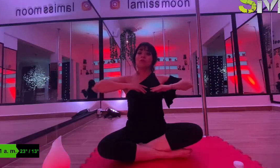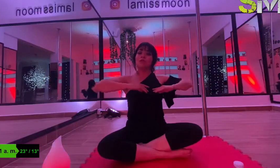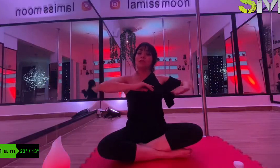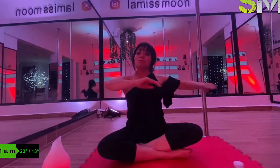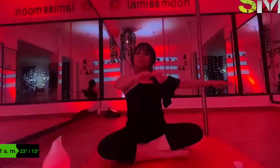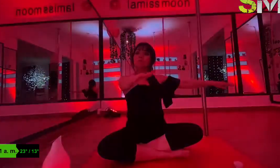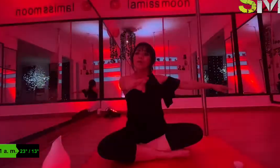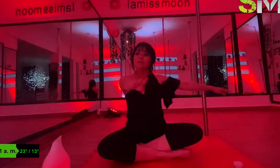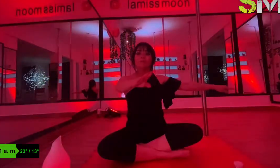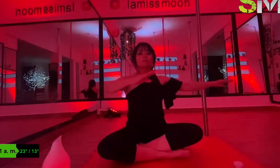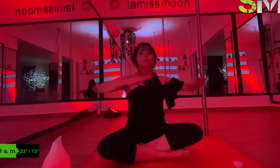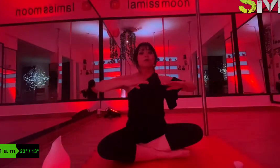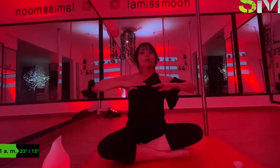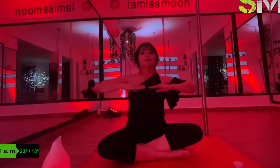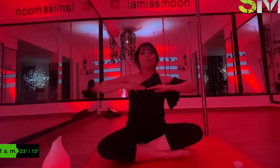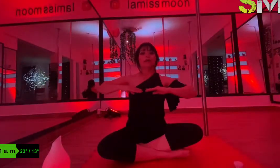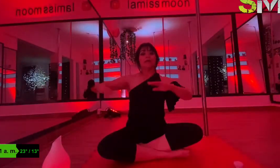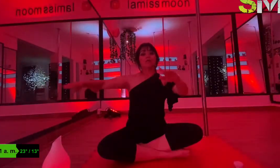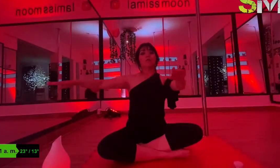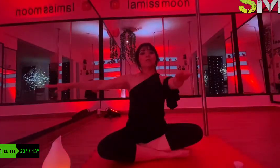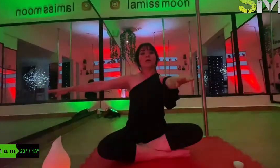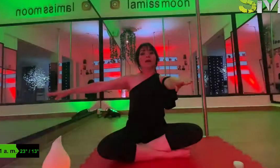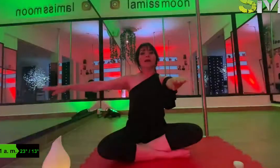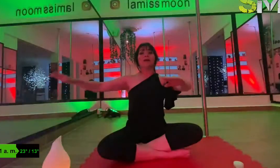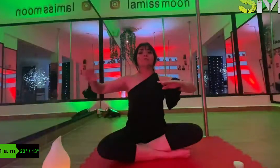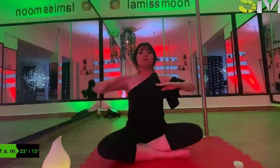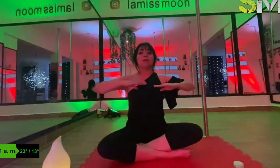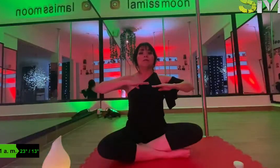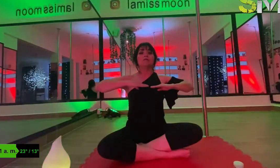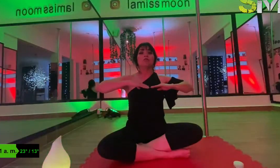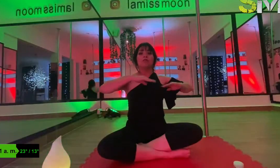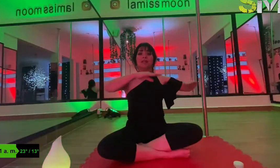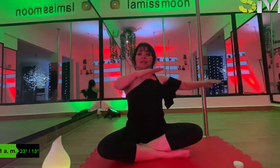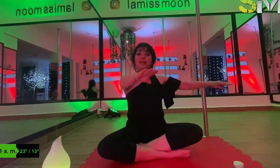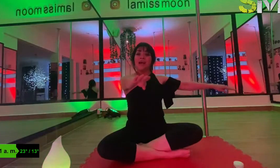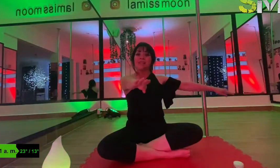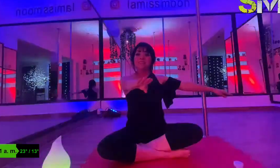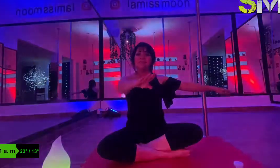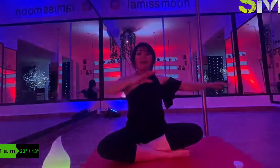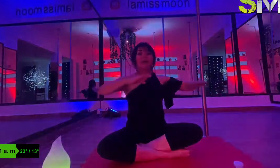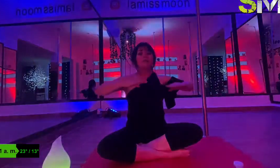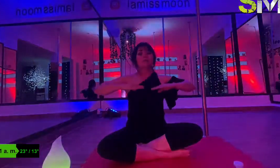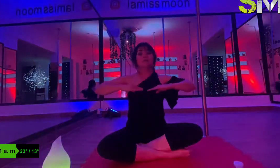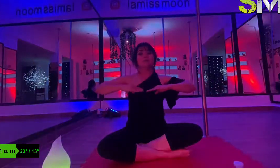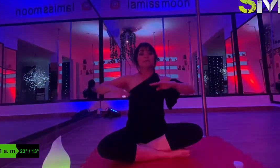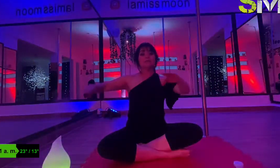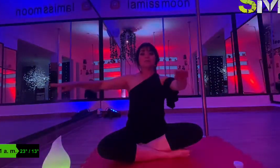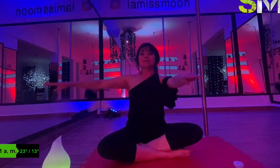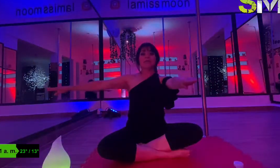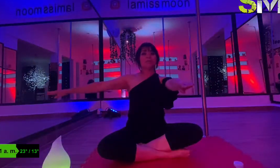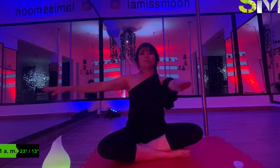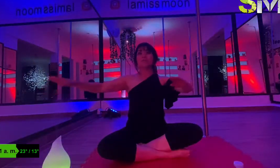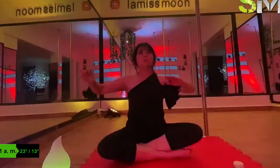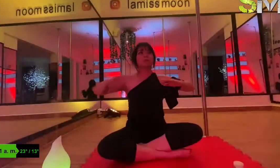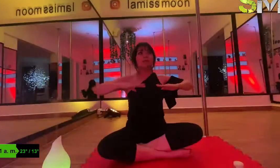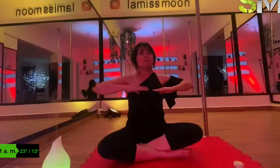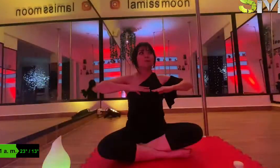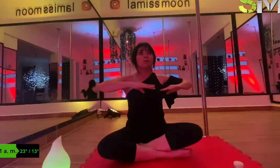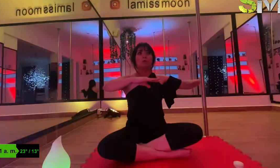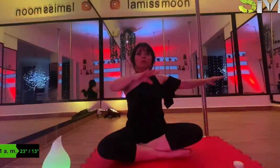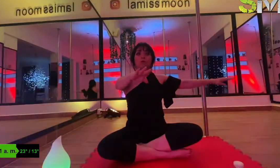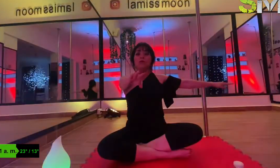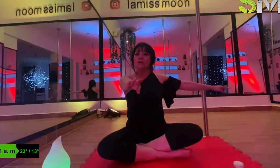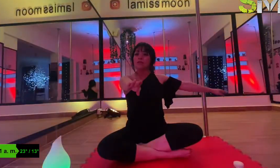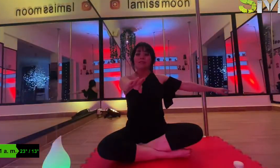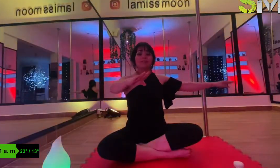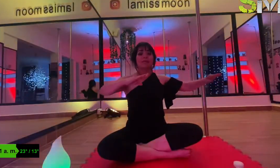tengo que conocer que mis brazos, para que yo pueda moverlos con elegancia. Muchas veces piensa que no es importante,